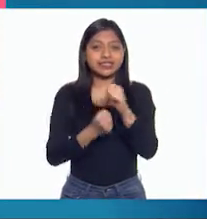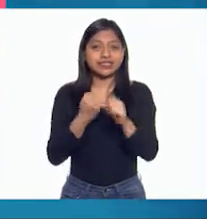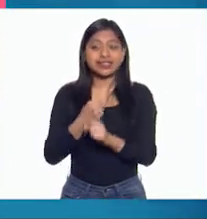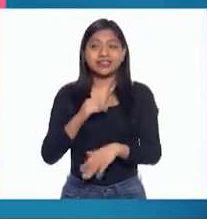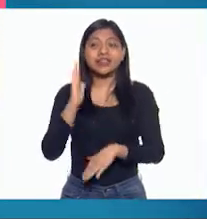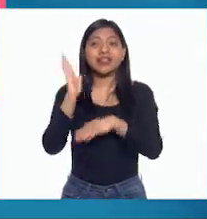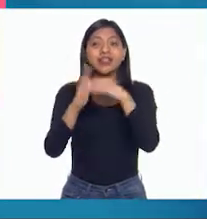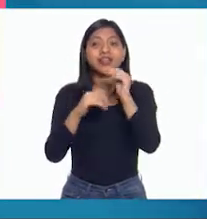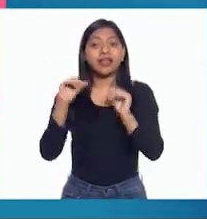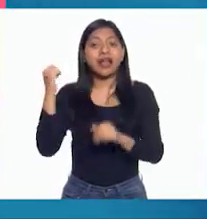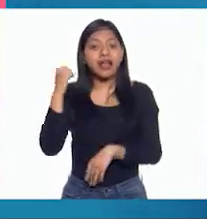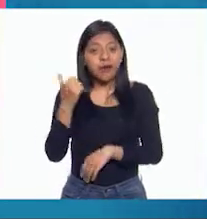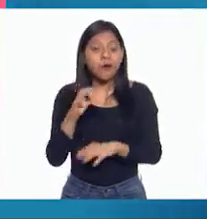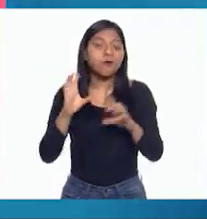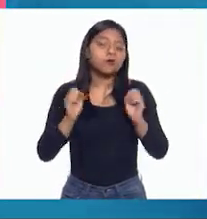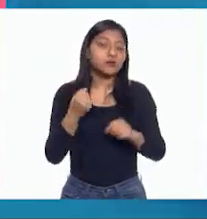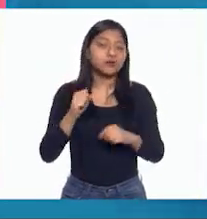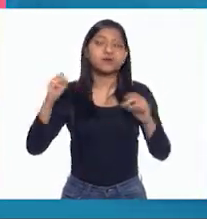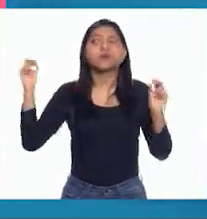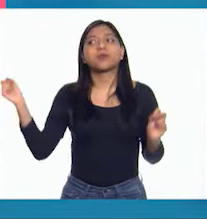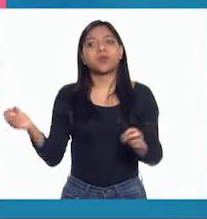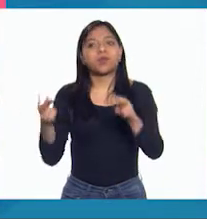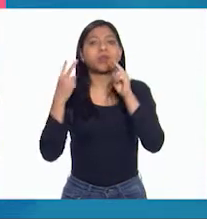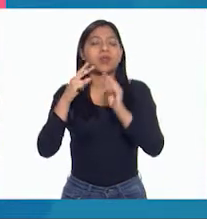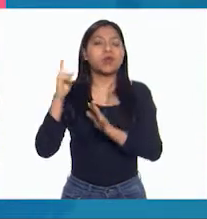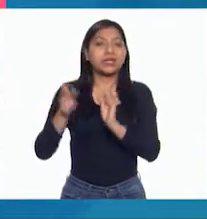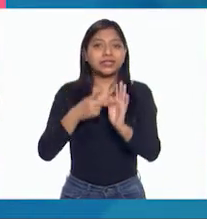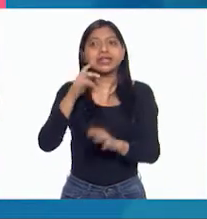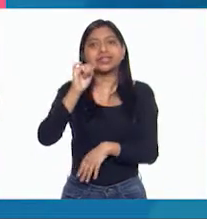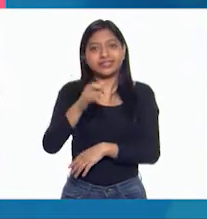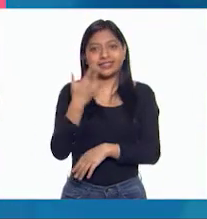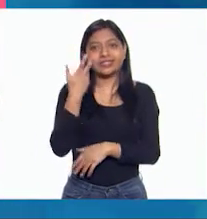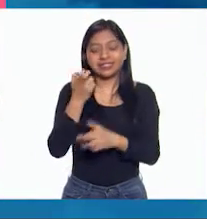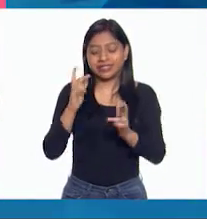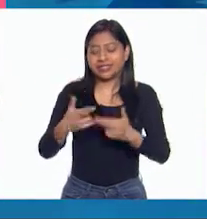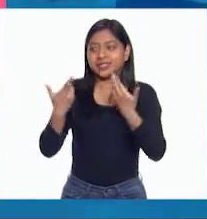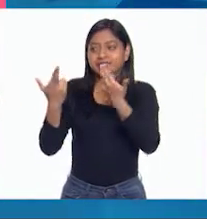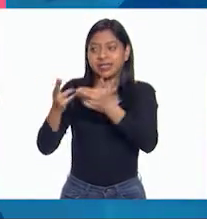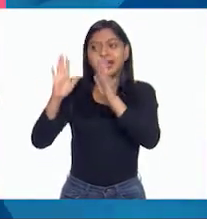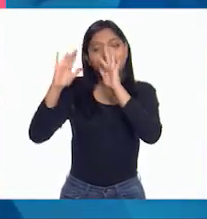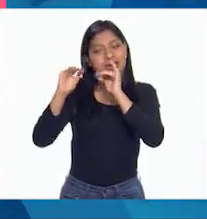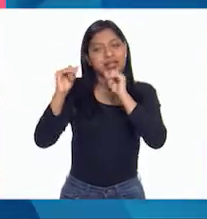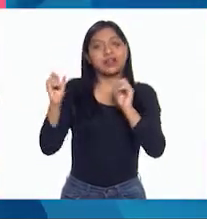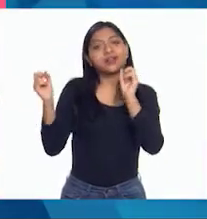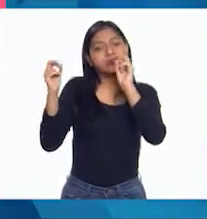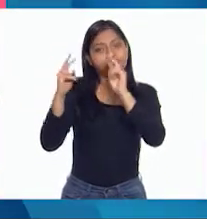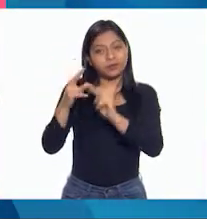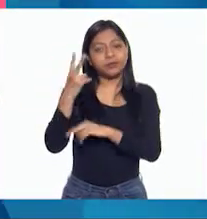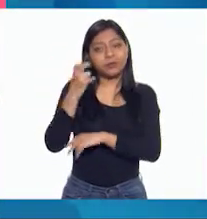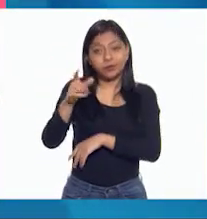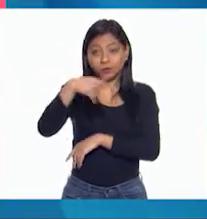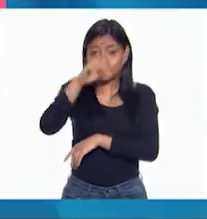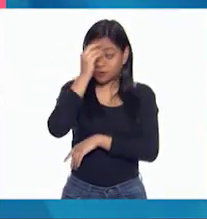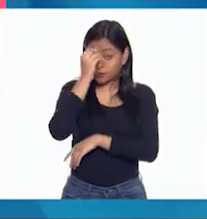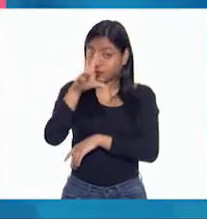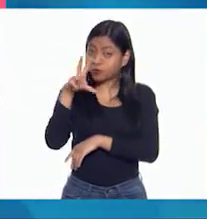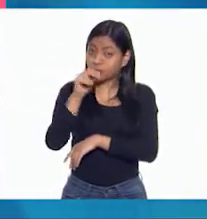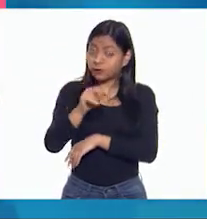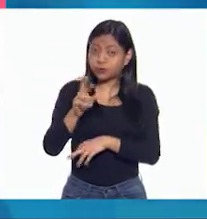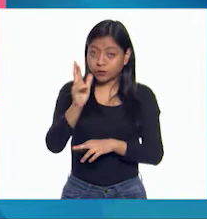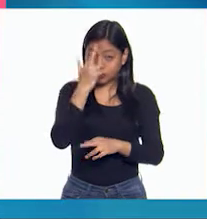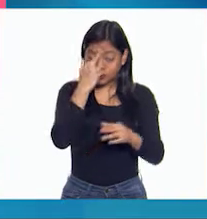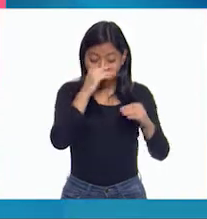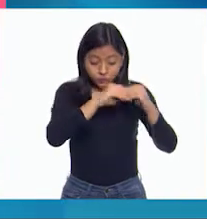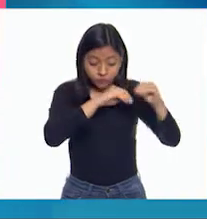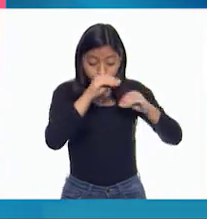hasta agosto o septiembre. Sí, fue muy buena idea darles un regalo de despedida. No olvides que tenemos que mandarles los recuerdos